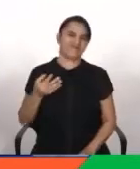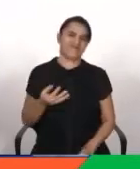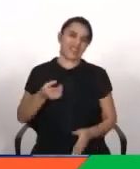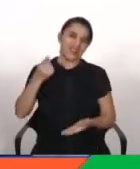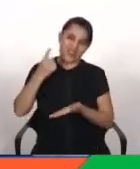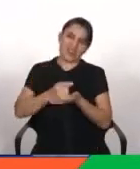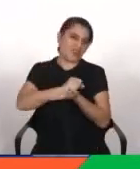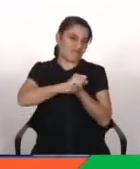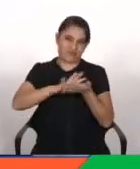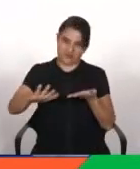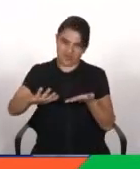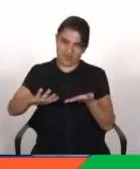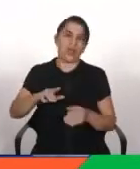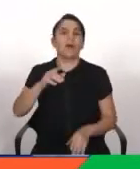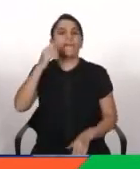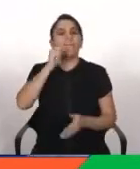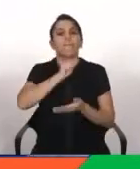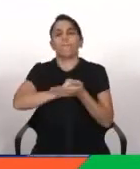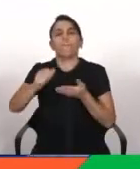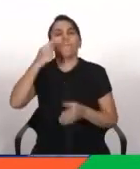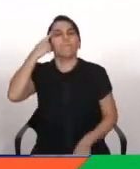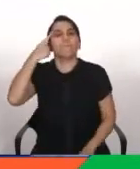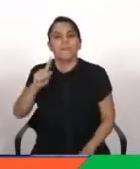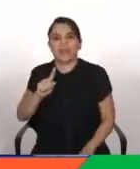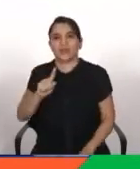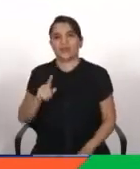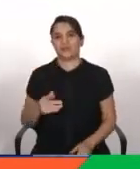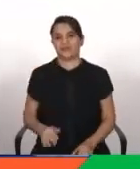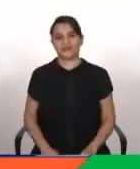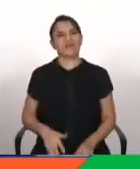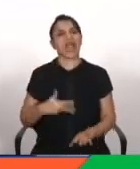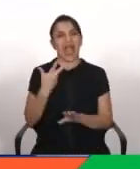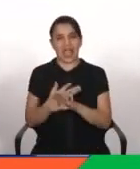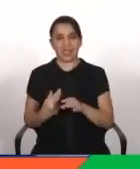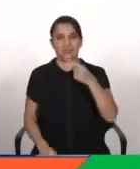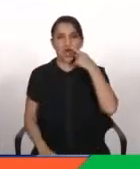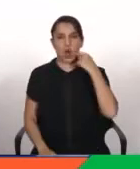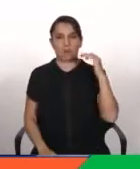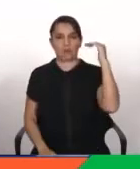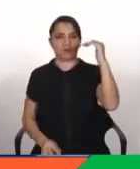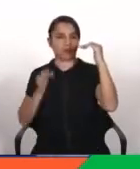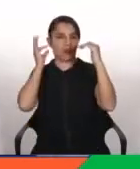lo contrario algunas personas. ¿Existe una brecha de género en la ciencia?